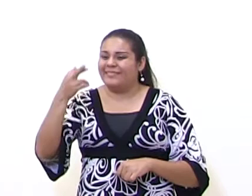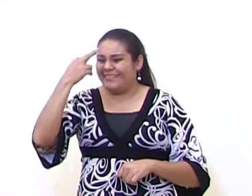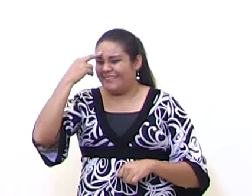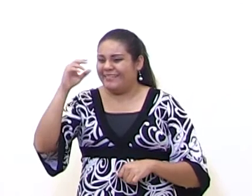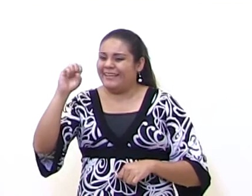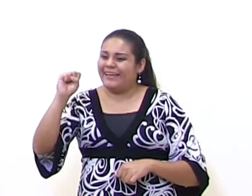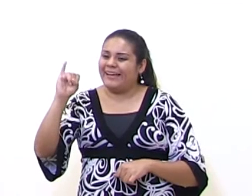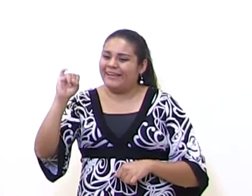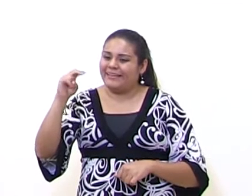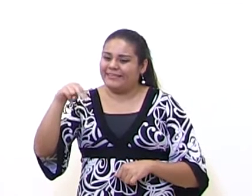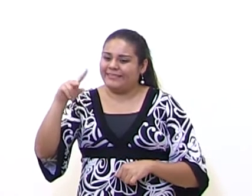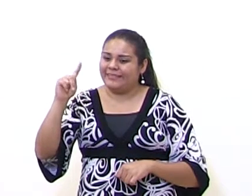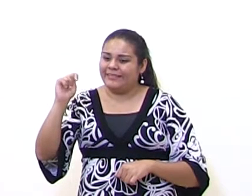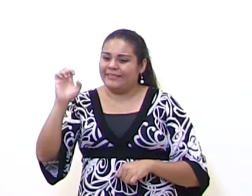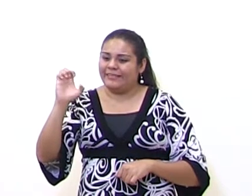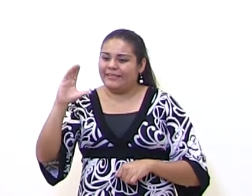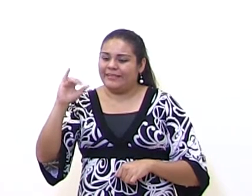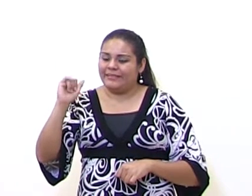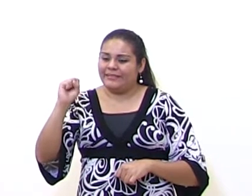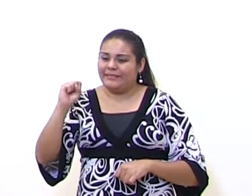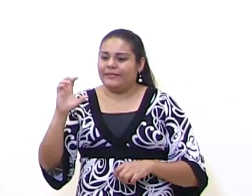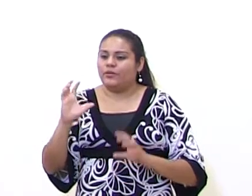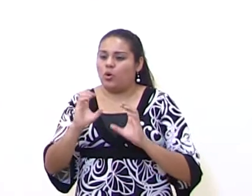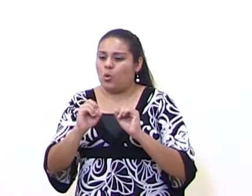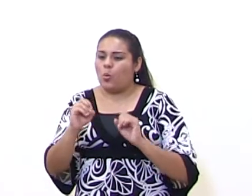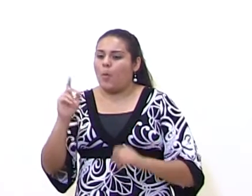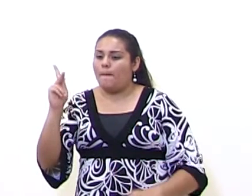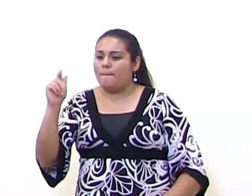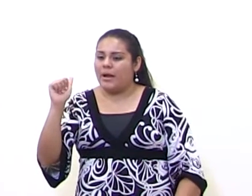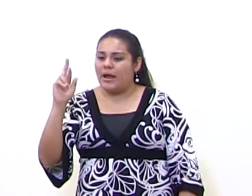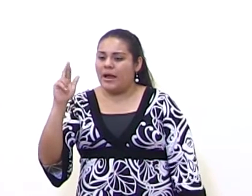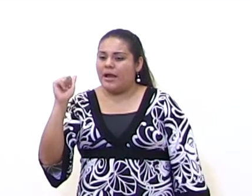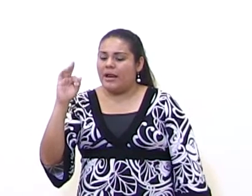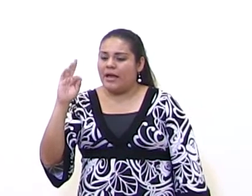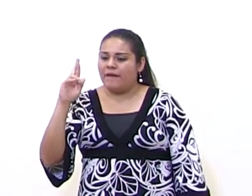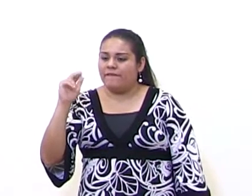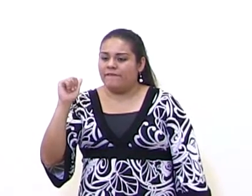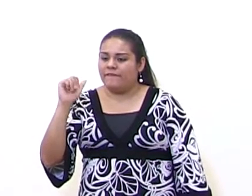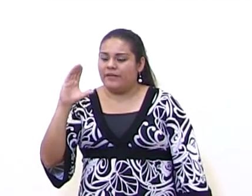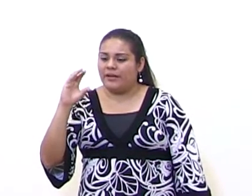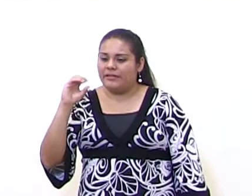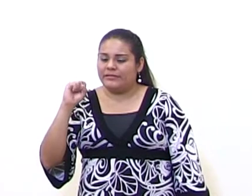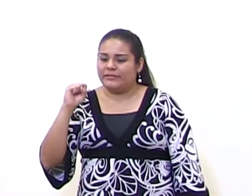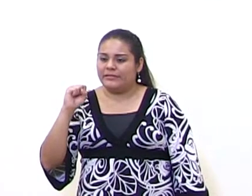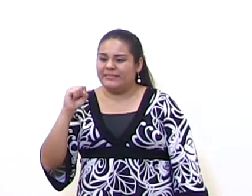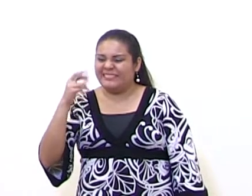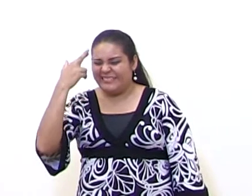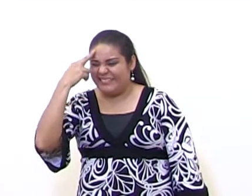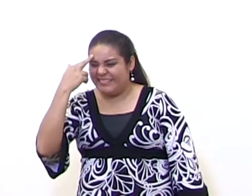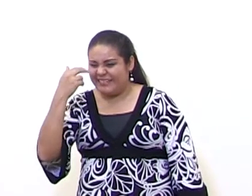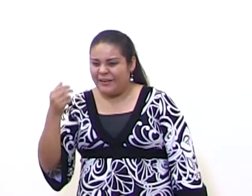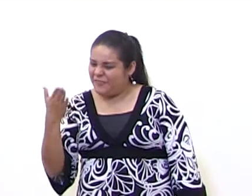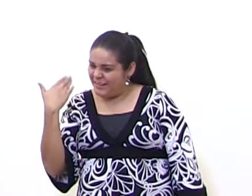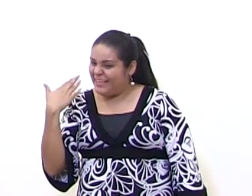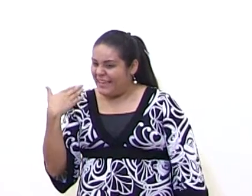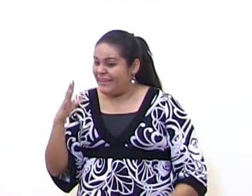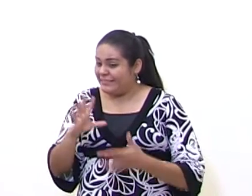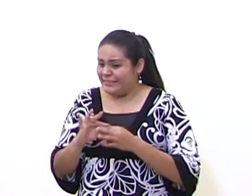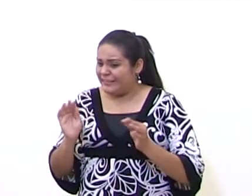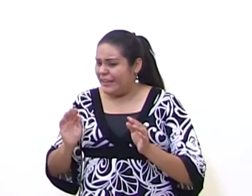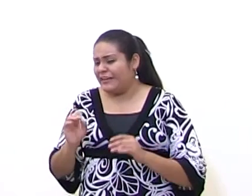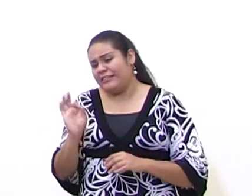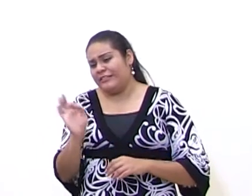que seguramente lo vistes en educación primaria, y si no, bueno, o el resumen, la parte de un todo, ¿sí? Cómo